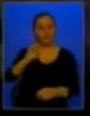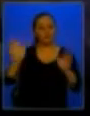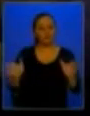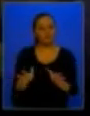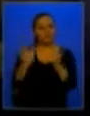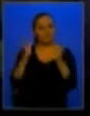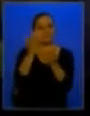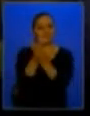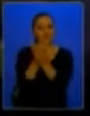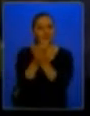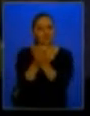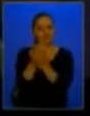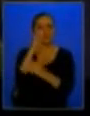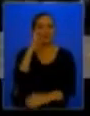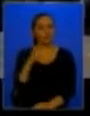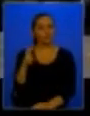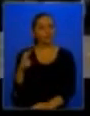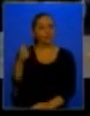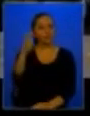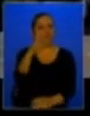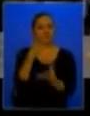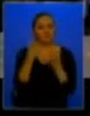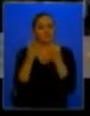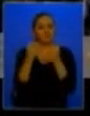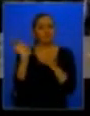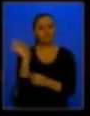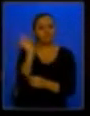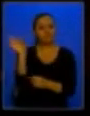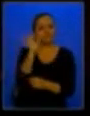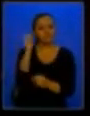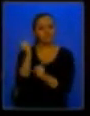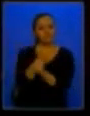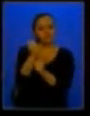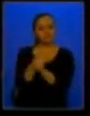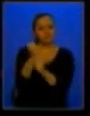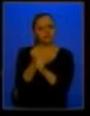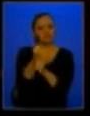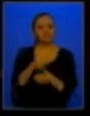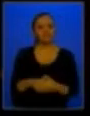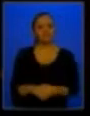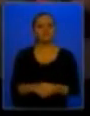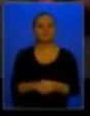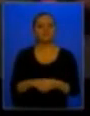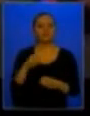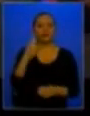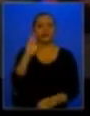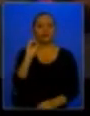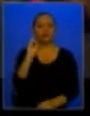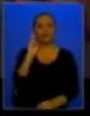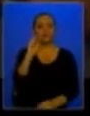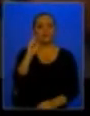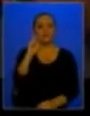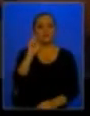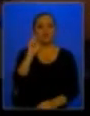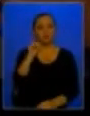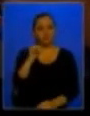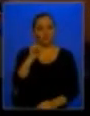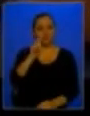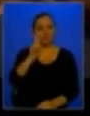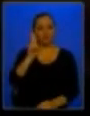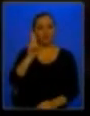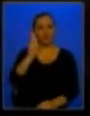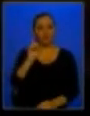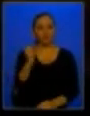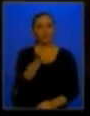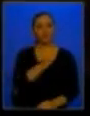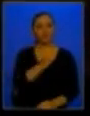local, el turismo, creando cientos de fuentes de trabajo. Robinson Rubio, propietario de